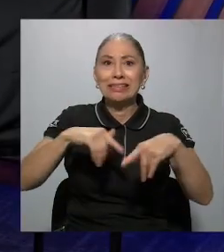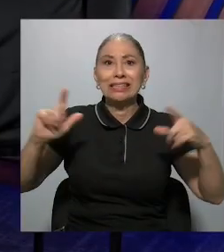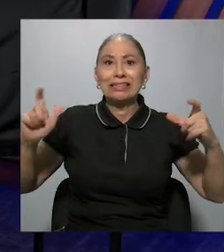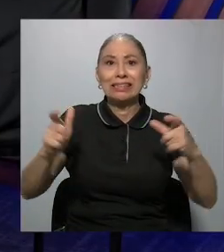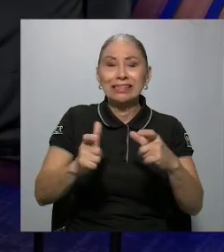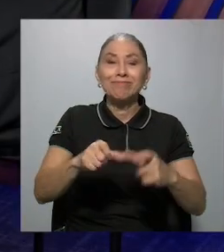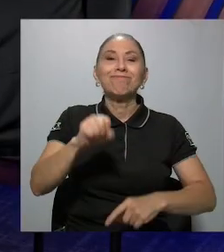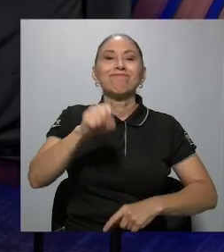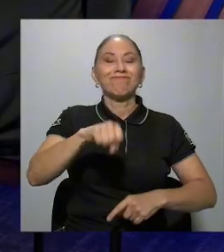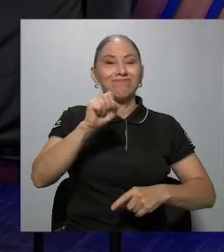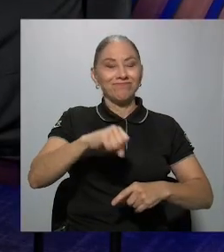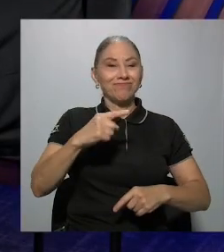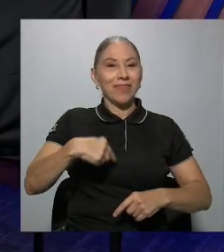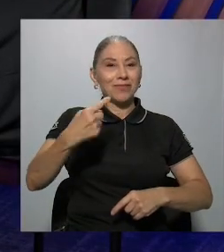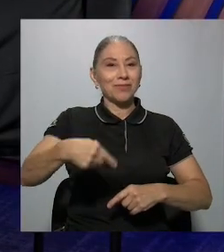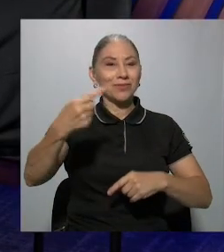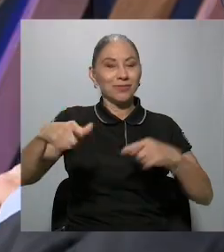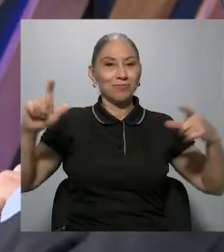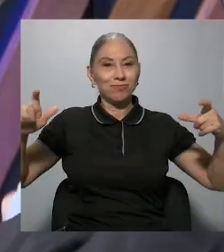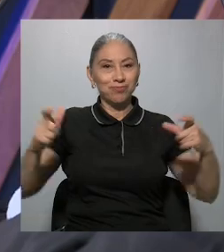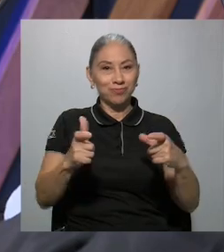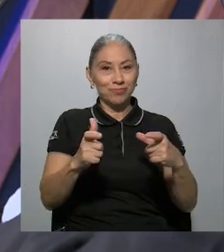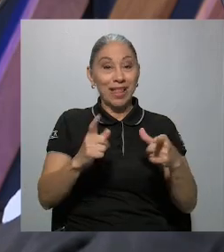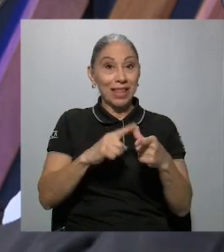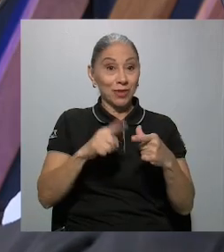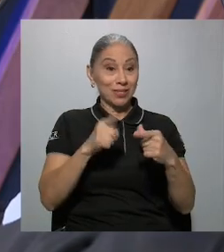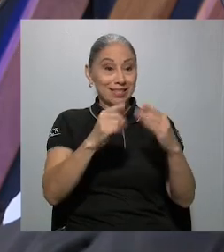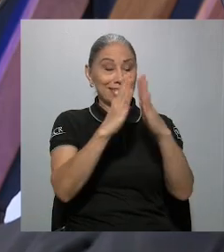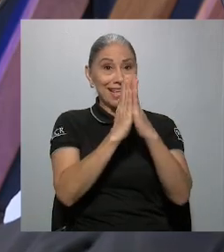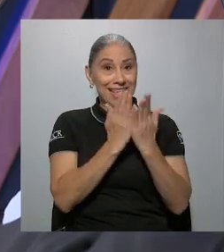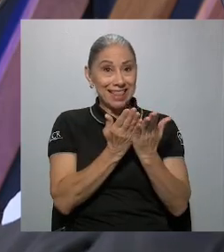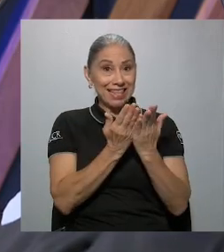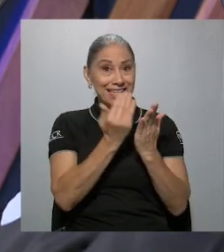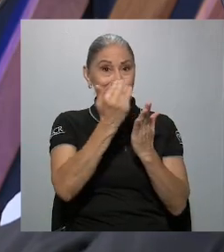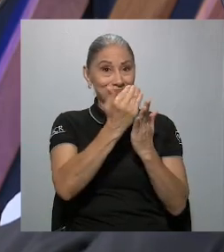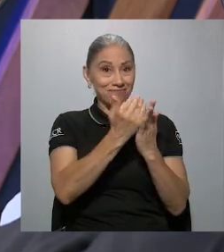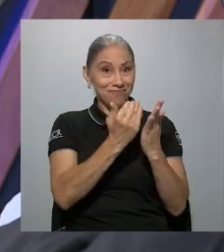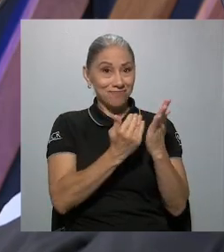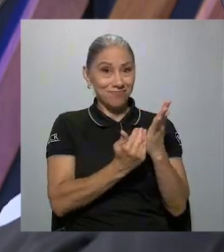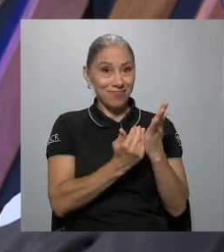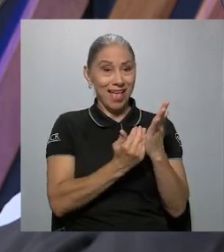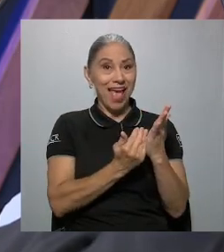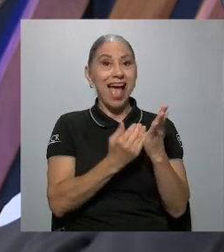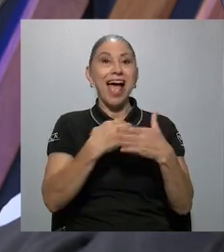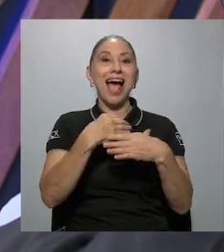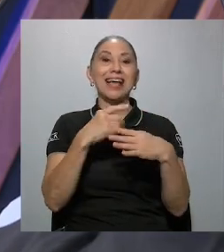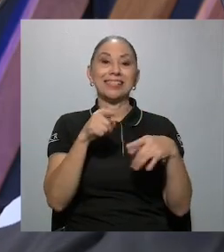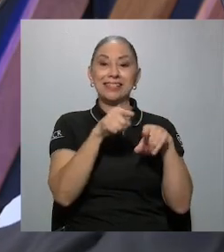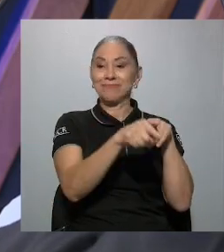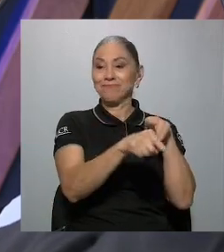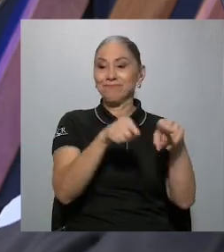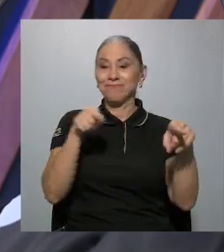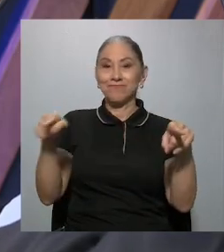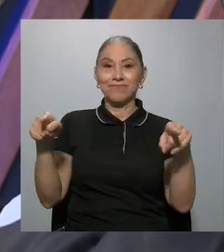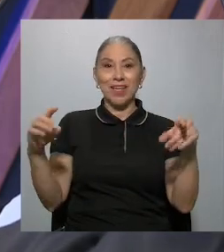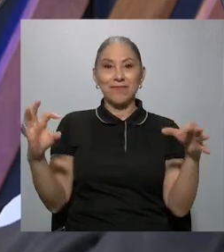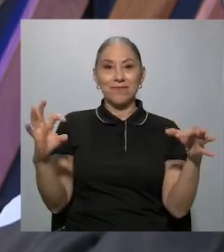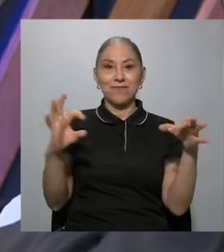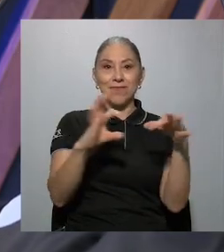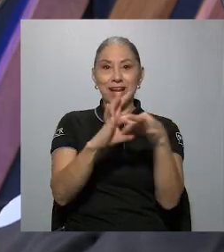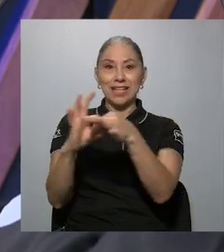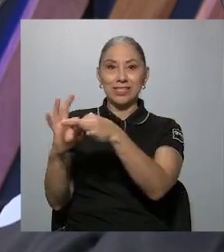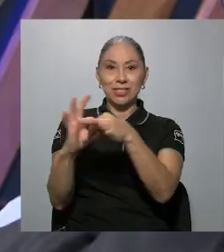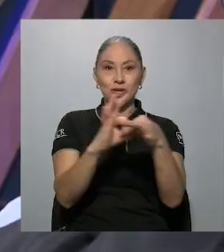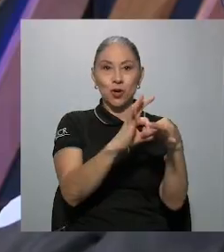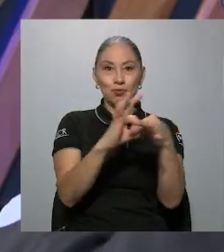a haber. Exactamente, o sea, cada vez tenemos una población disminuida. Entonces le decía que este índice hace esa relación entre los dos